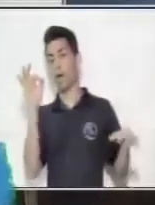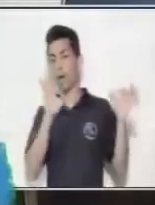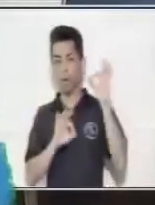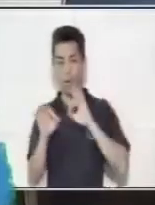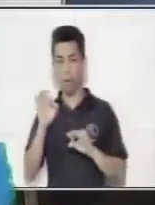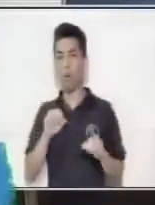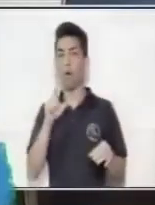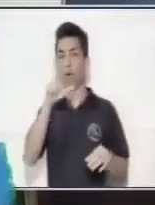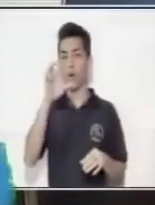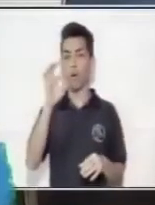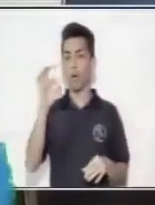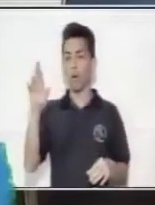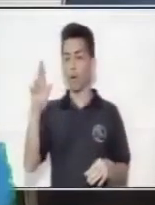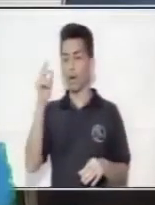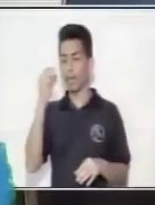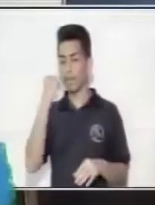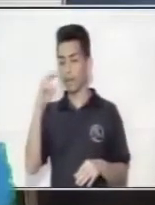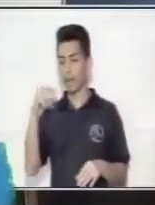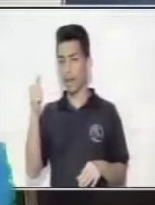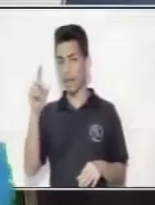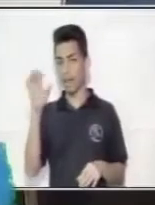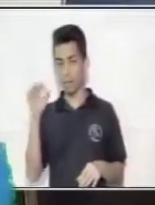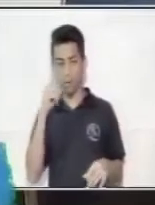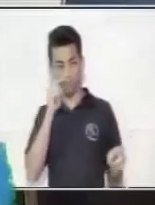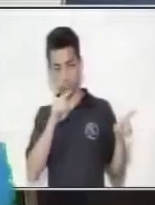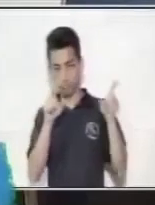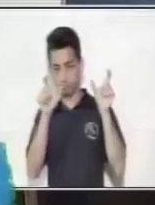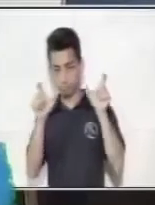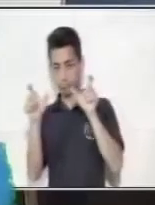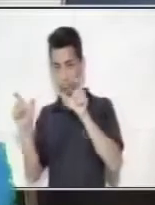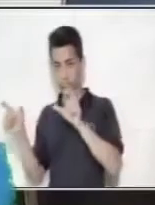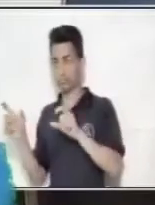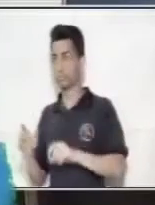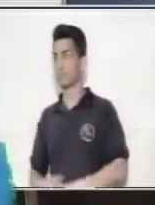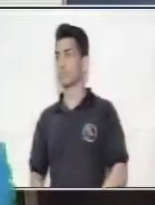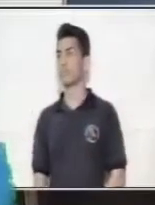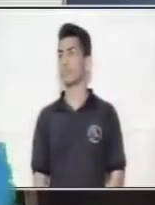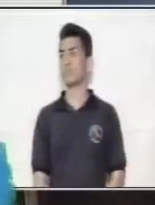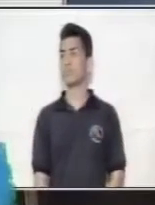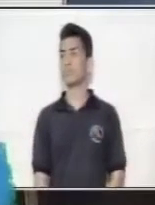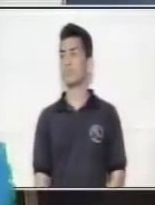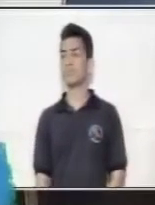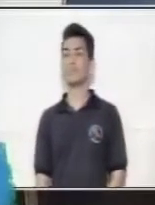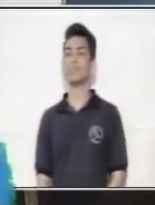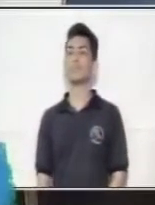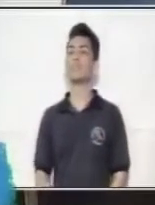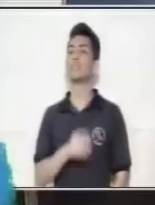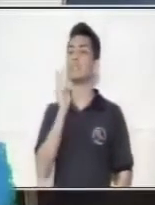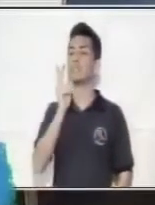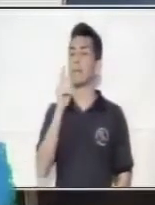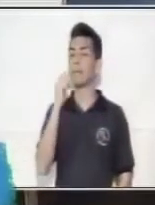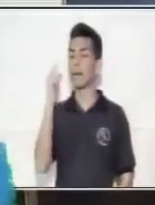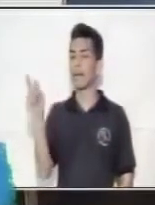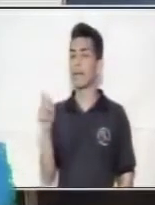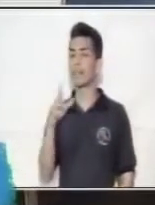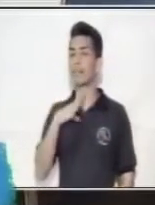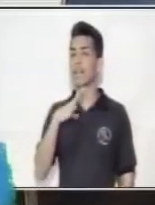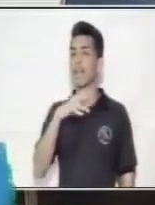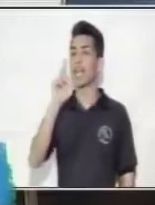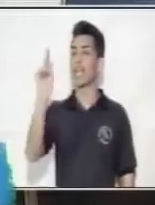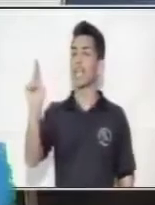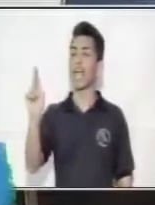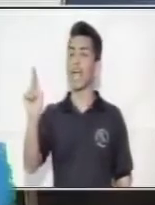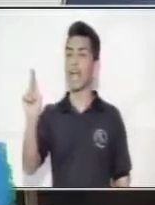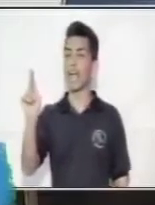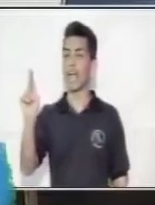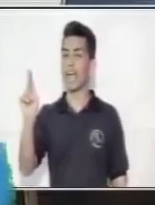a través de este nexo que nosotros podemos identificar. Y este nexo es una Y. Por